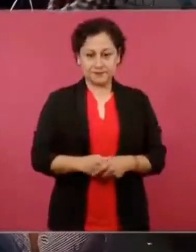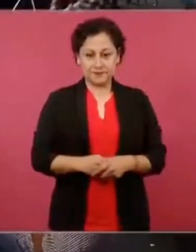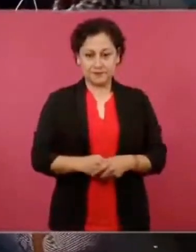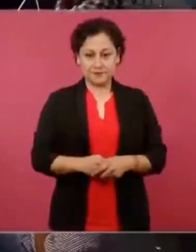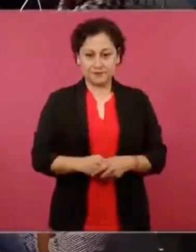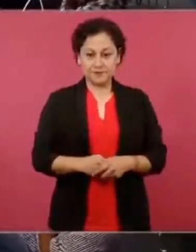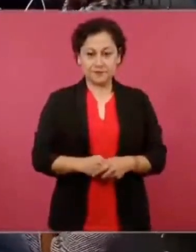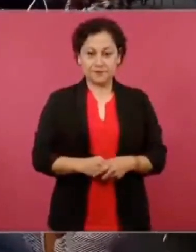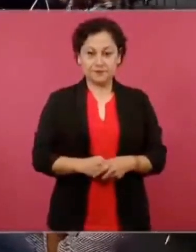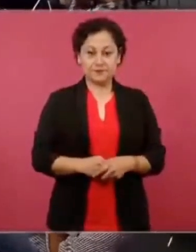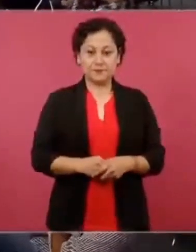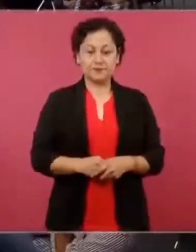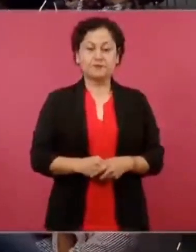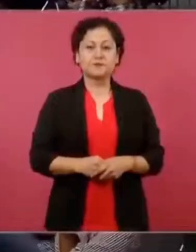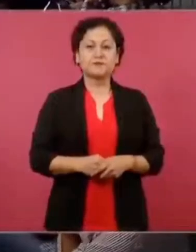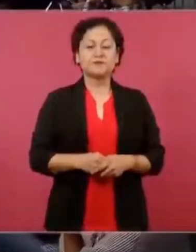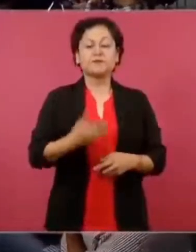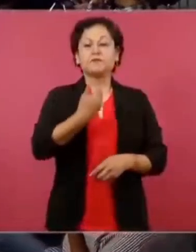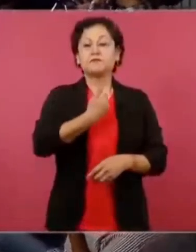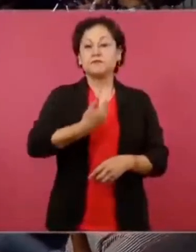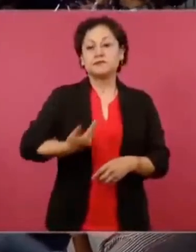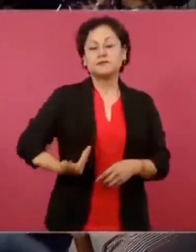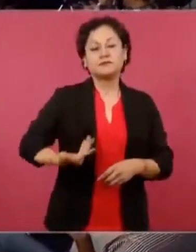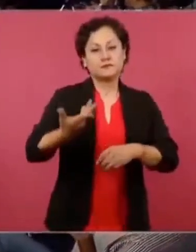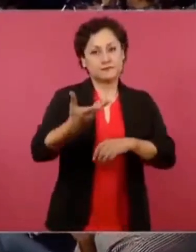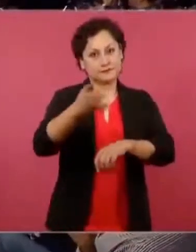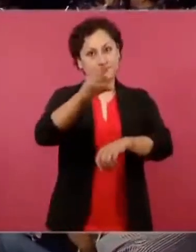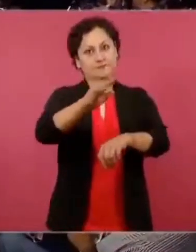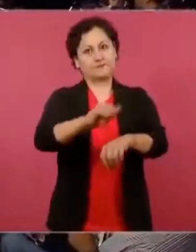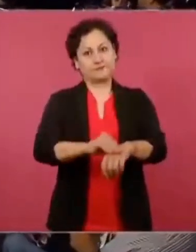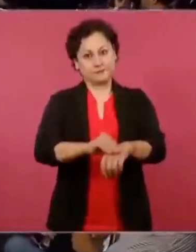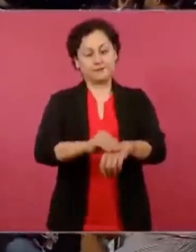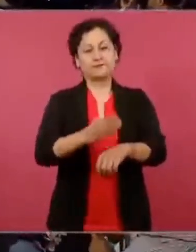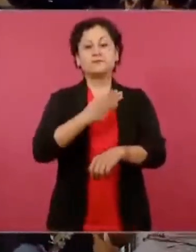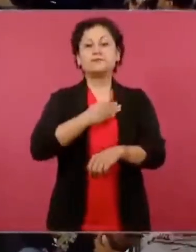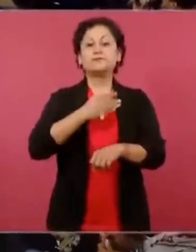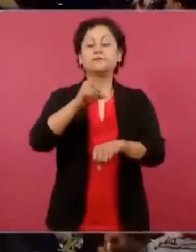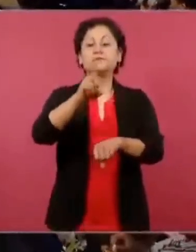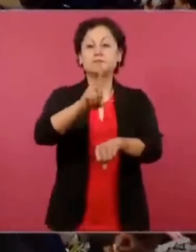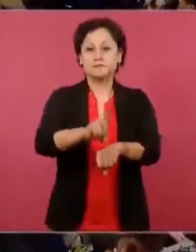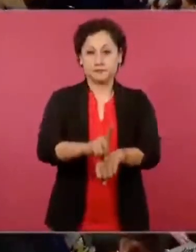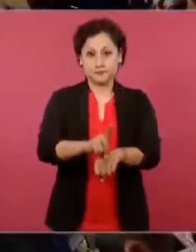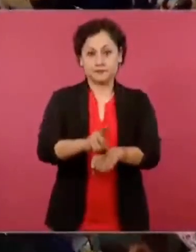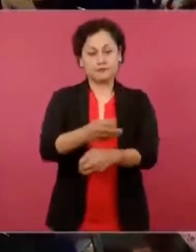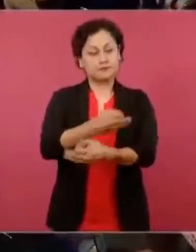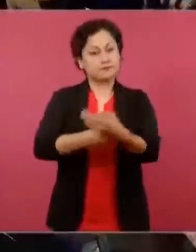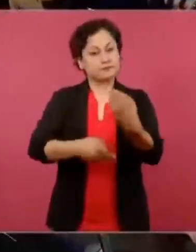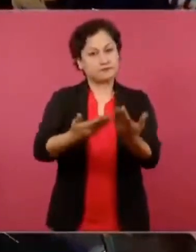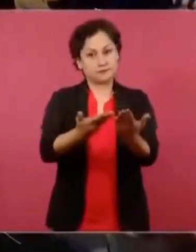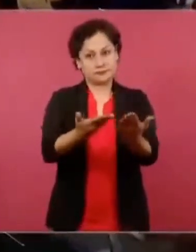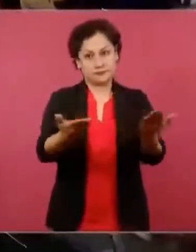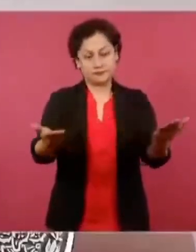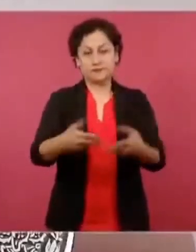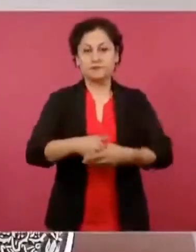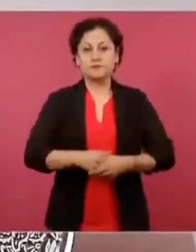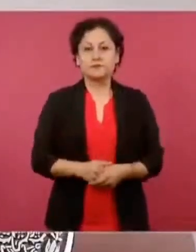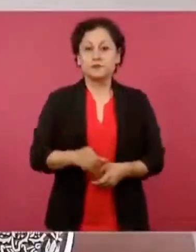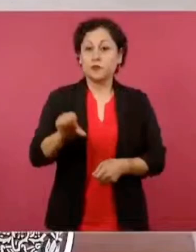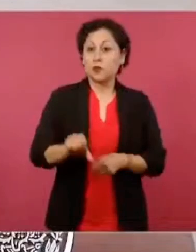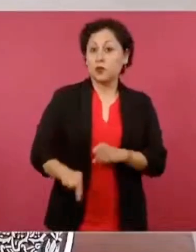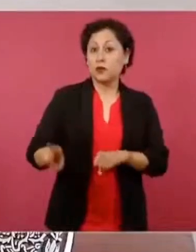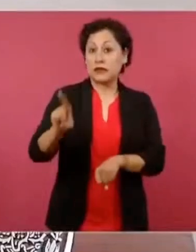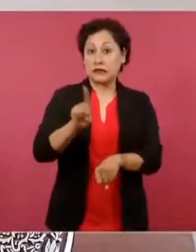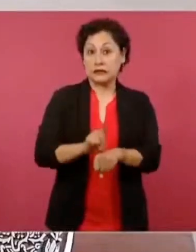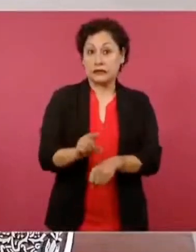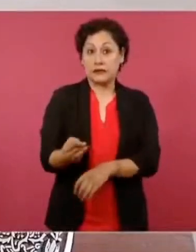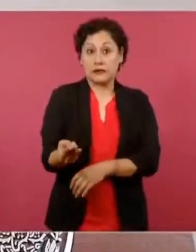Sí. Con su permiso, señor presidente, muy buenos días y tengan todas y todos ustedes. Hoy, 21 de